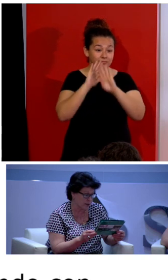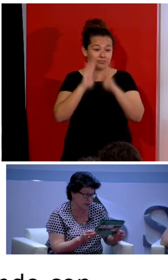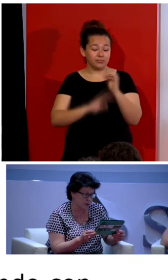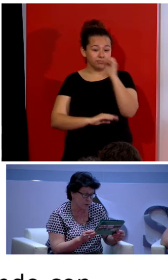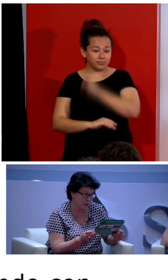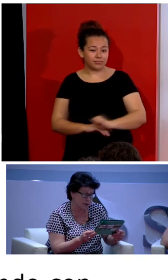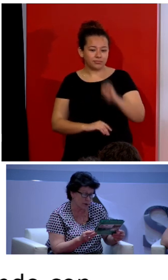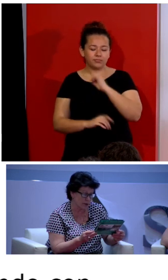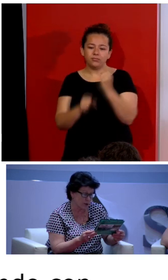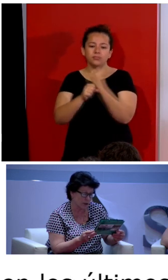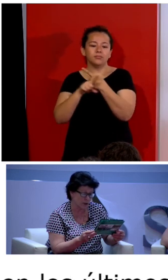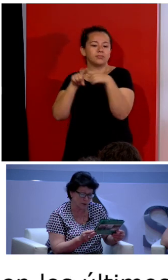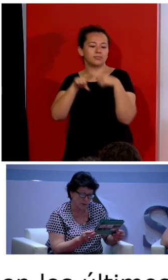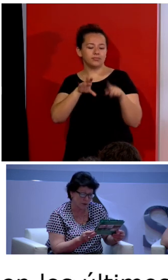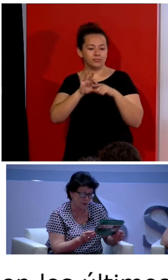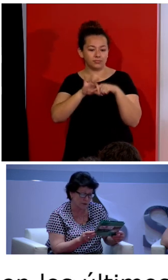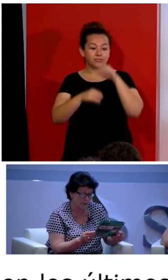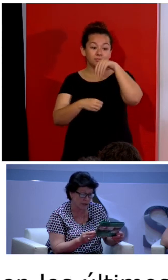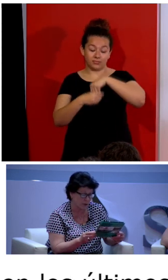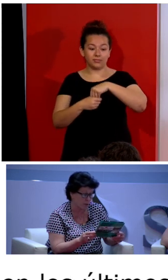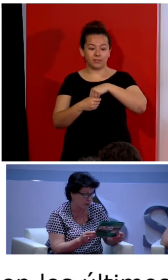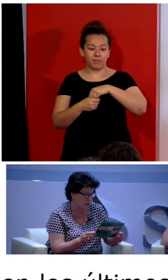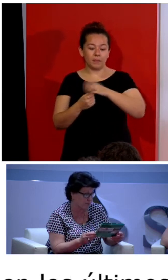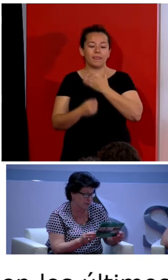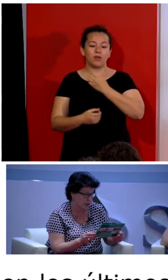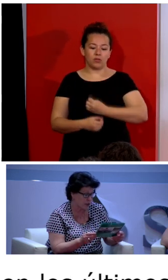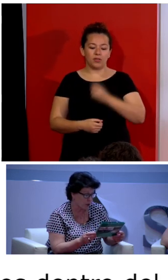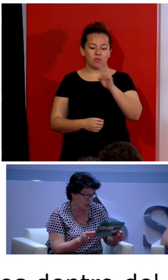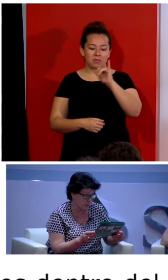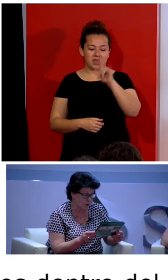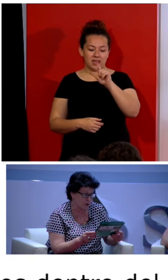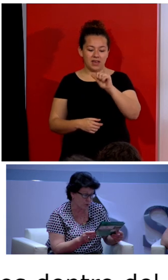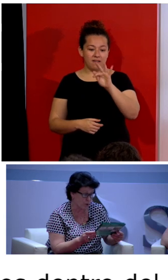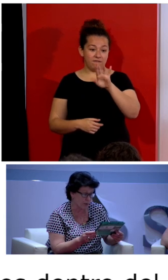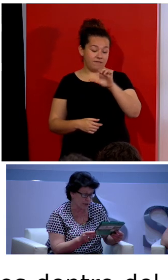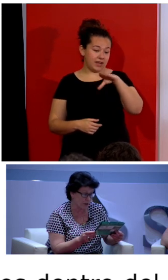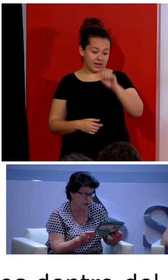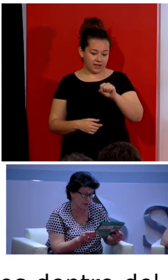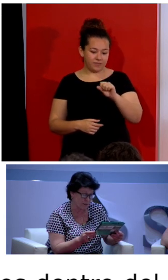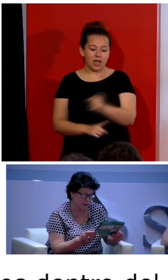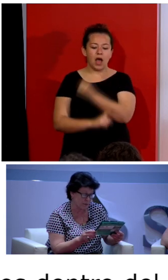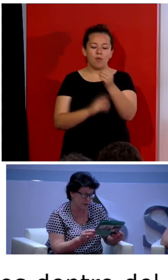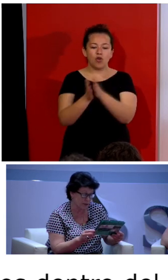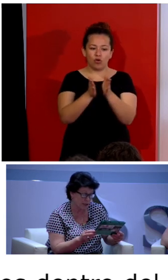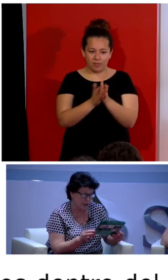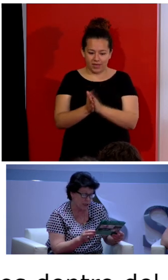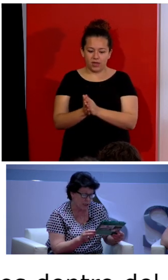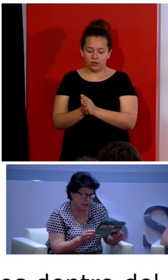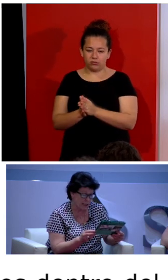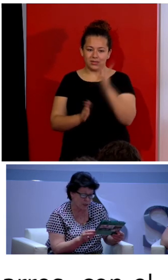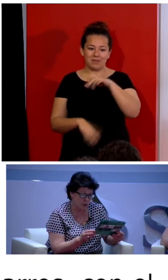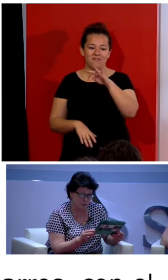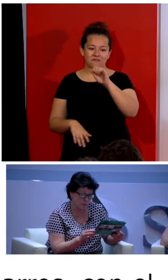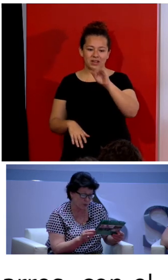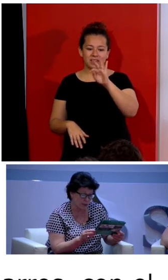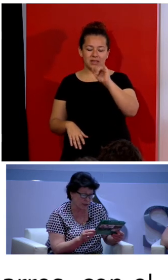en distintos puestos dentro del Ayuntamiento de Villafranca de los Barros, con el apoyo de sus compañeros y de Fátima, que